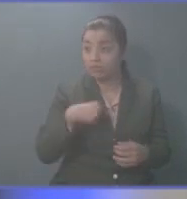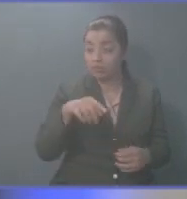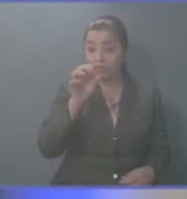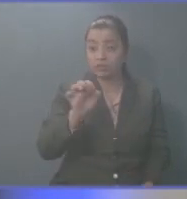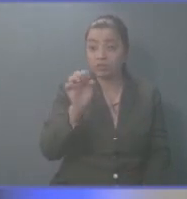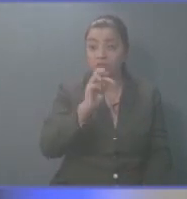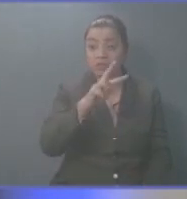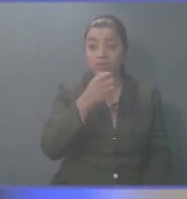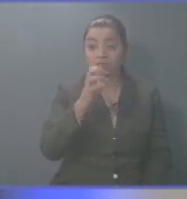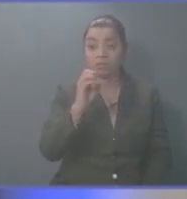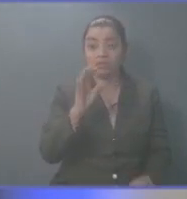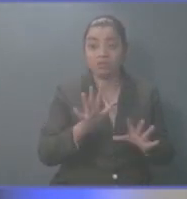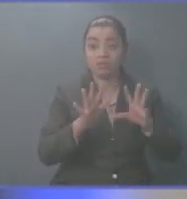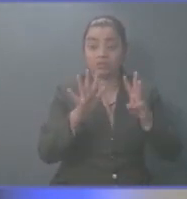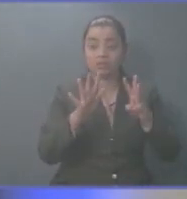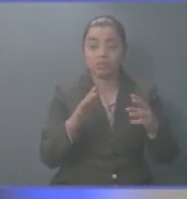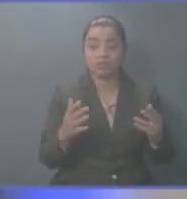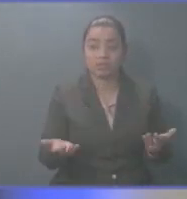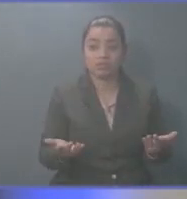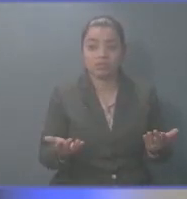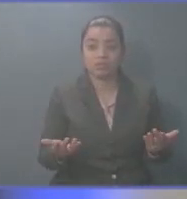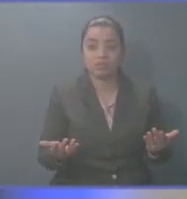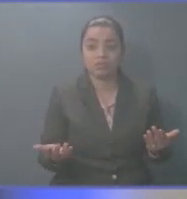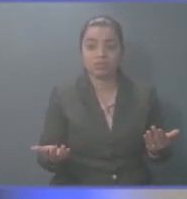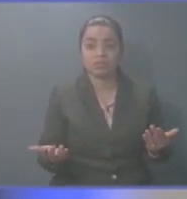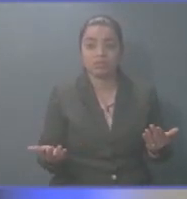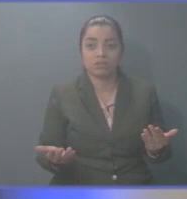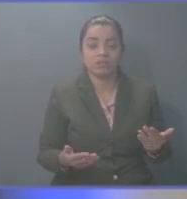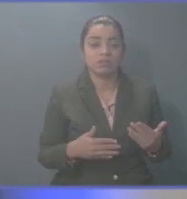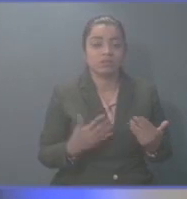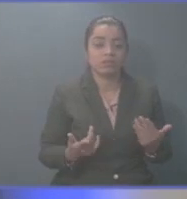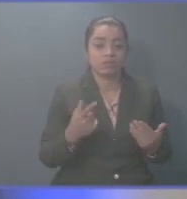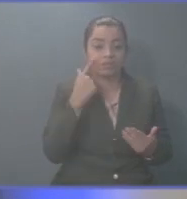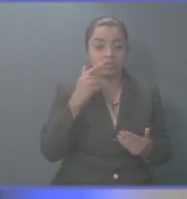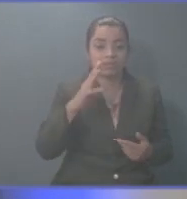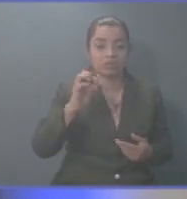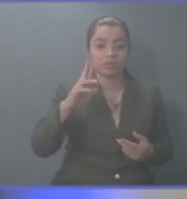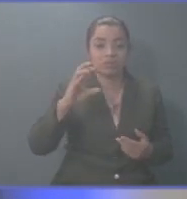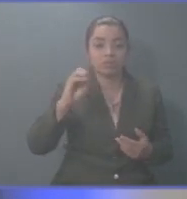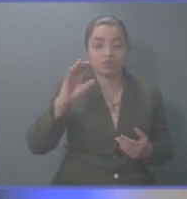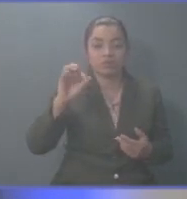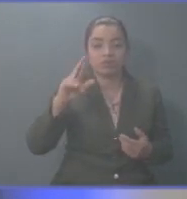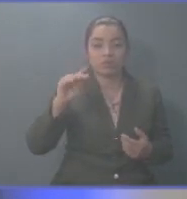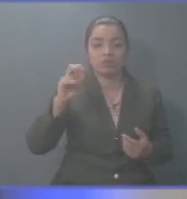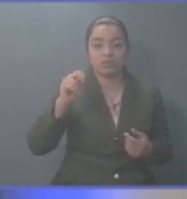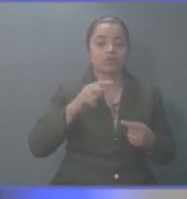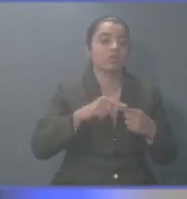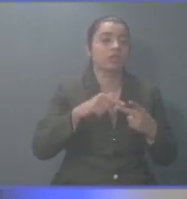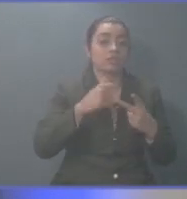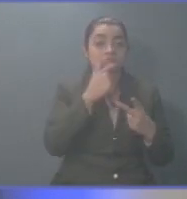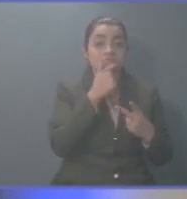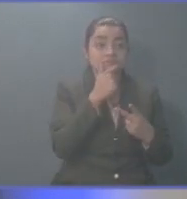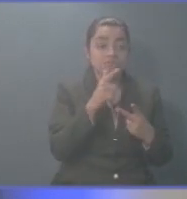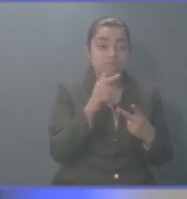2018, le pones nombre y apellido a las personas que estaban en el cargo, él se estaba refiriendo a que Marco Fortín y Salvador Sánchez Serén colocaron la